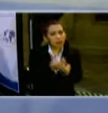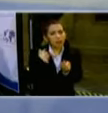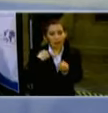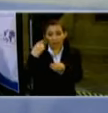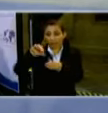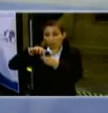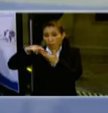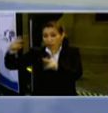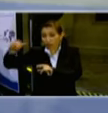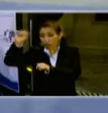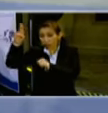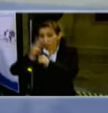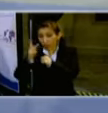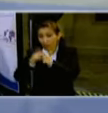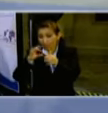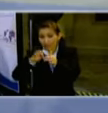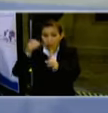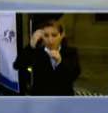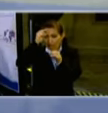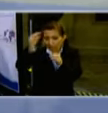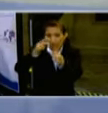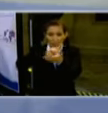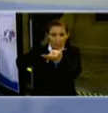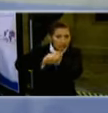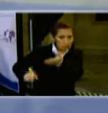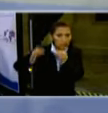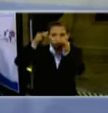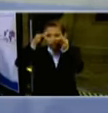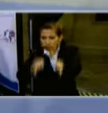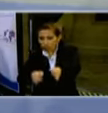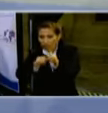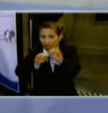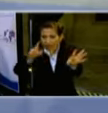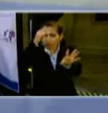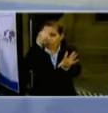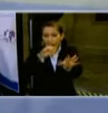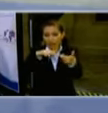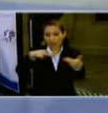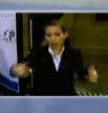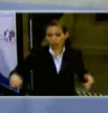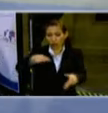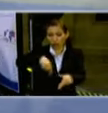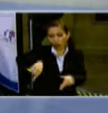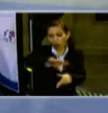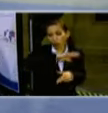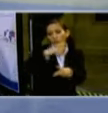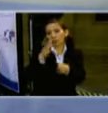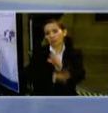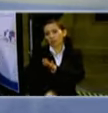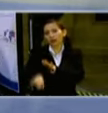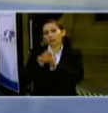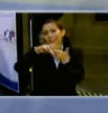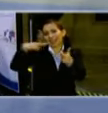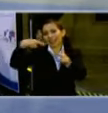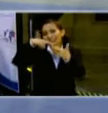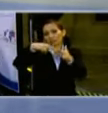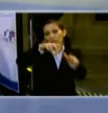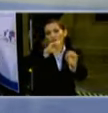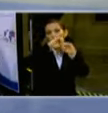exterior inteligentes, transparentes, explícitas para relacionar a México en este escenario fundamental de relaciones